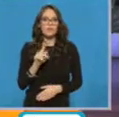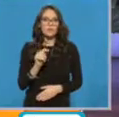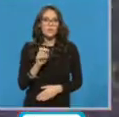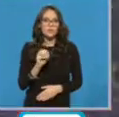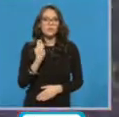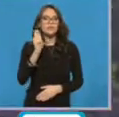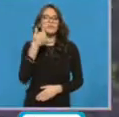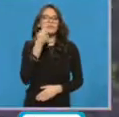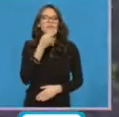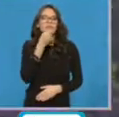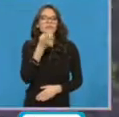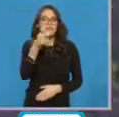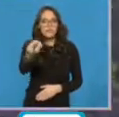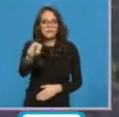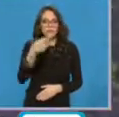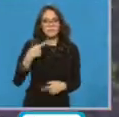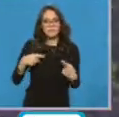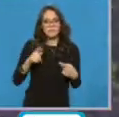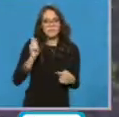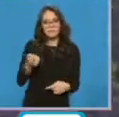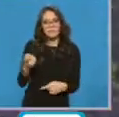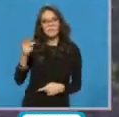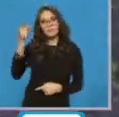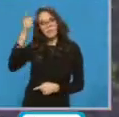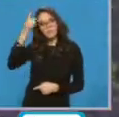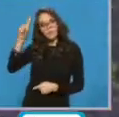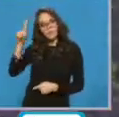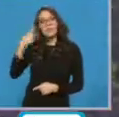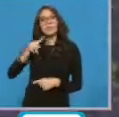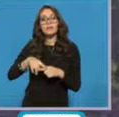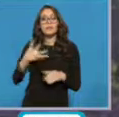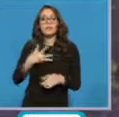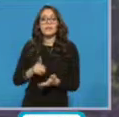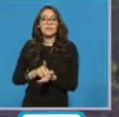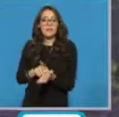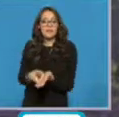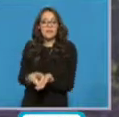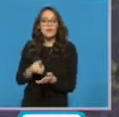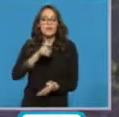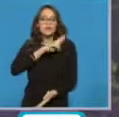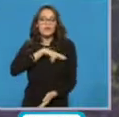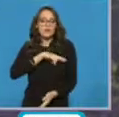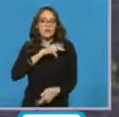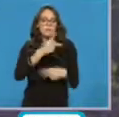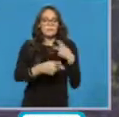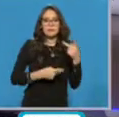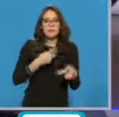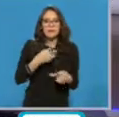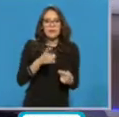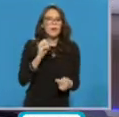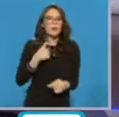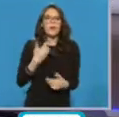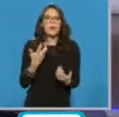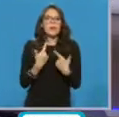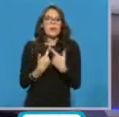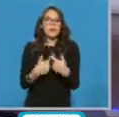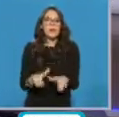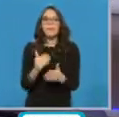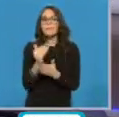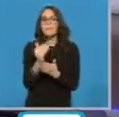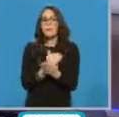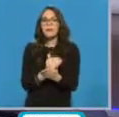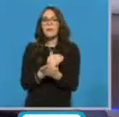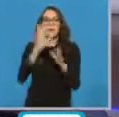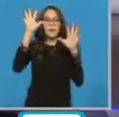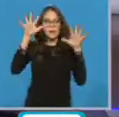el dueño es él, pero el que tiene derecho de estar ahí, de rentarlo, de prestarlo, de hacer con él todo lo que quiera, menos